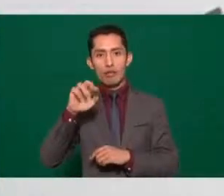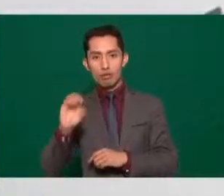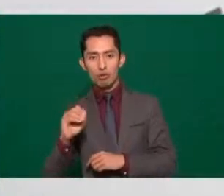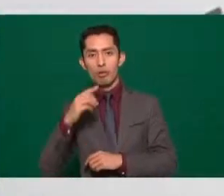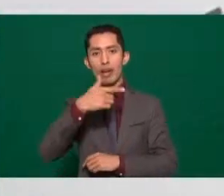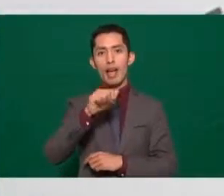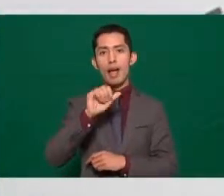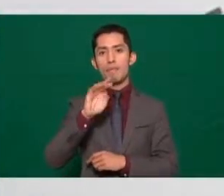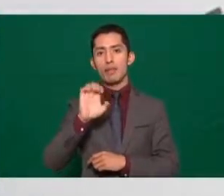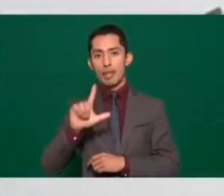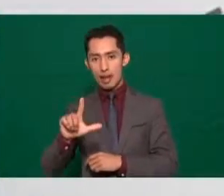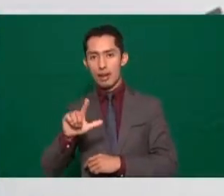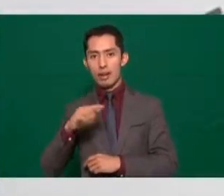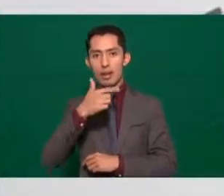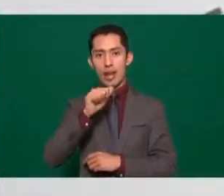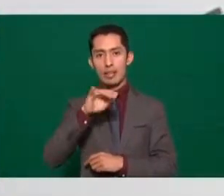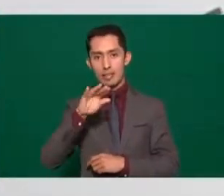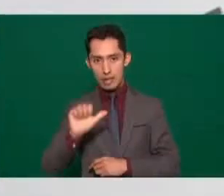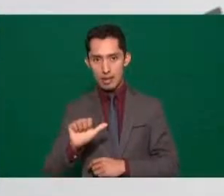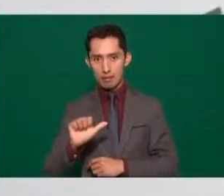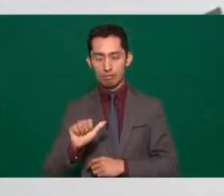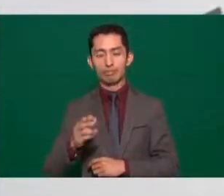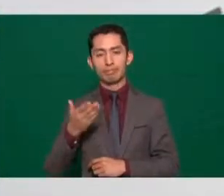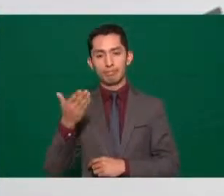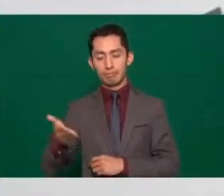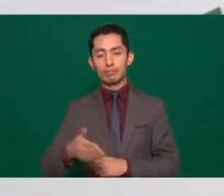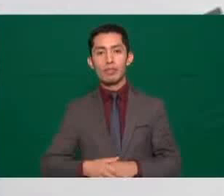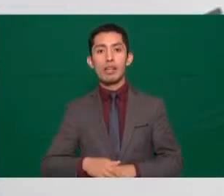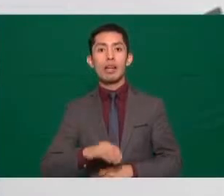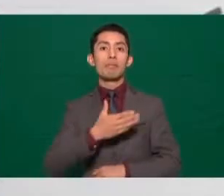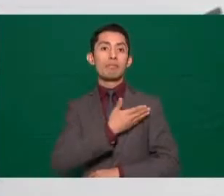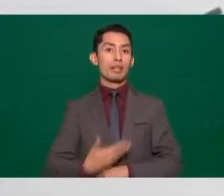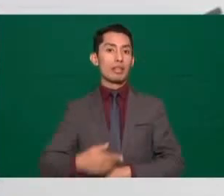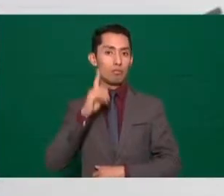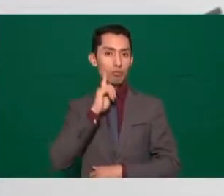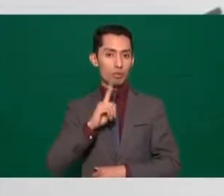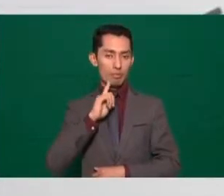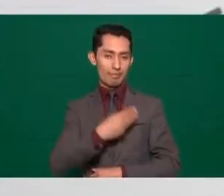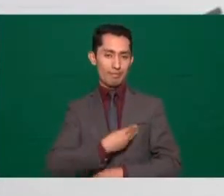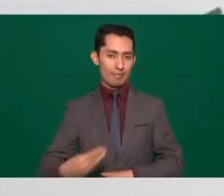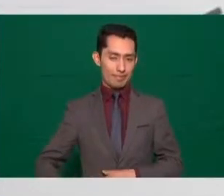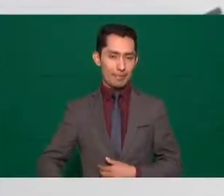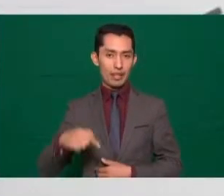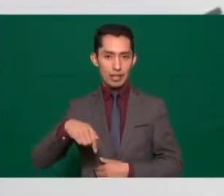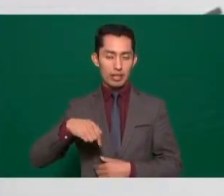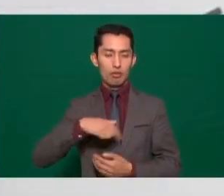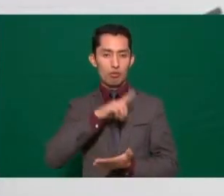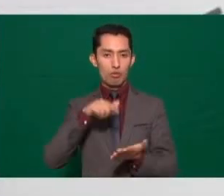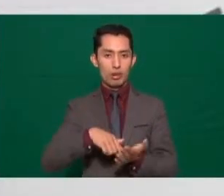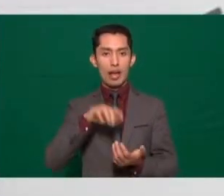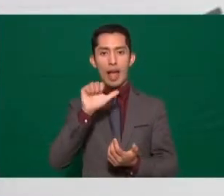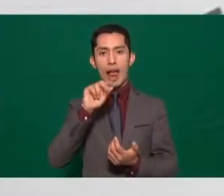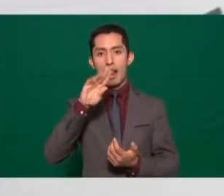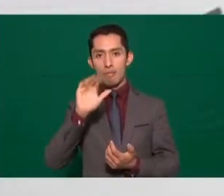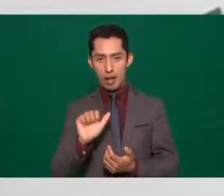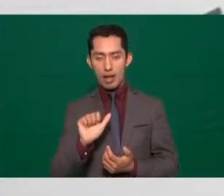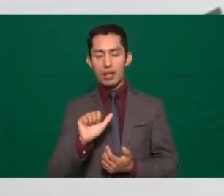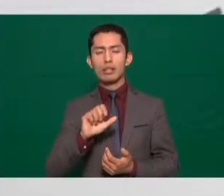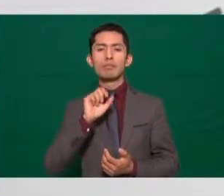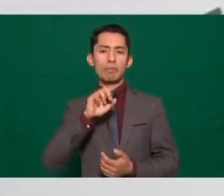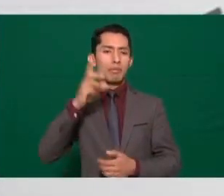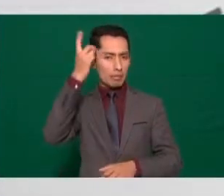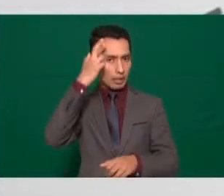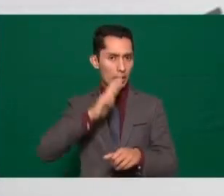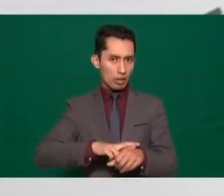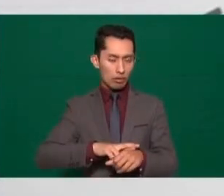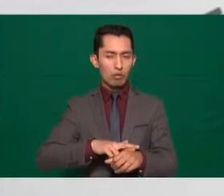Gabriel García Hernández, a la Presidenta Municipal, Alma Dalila López González, y a los